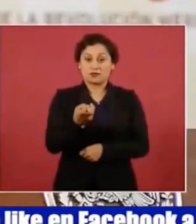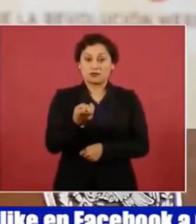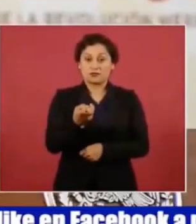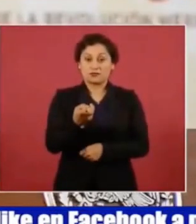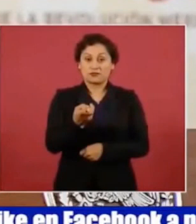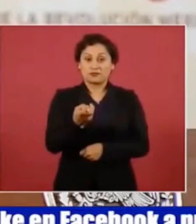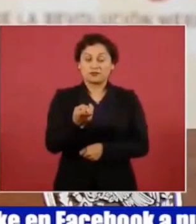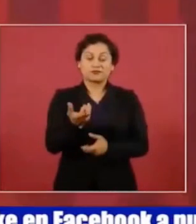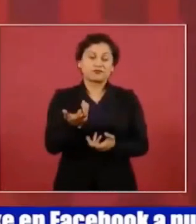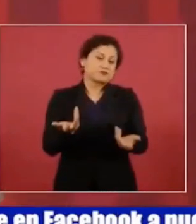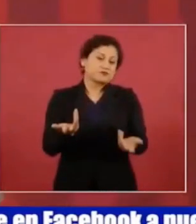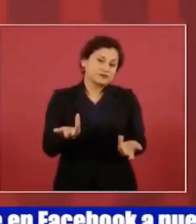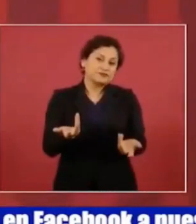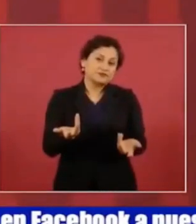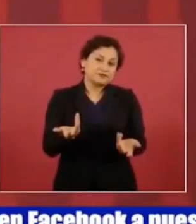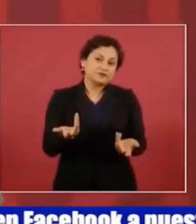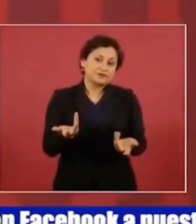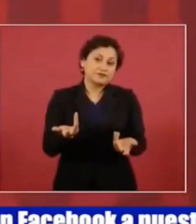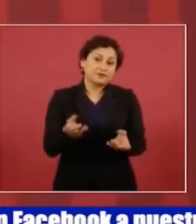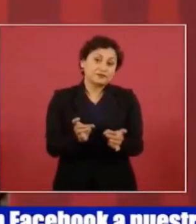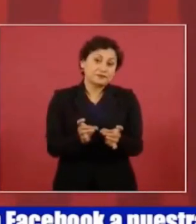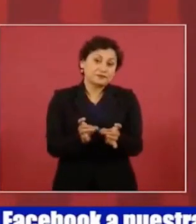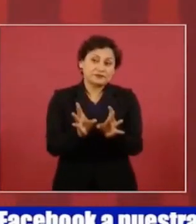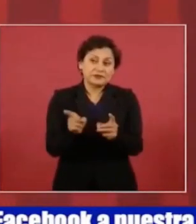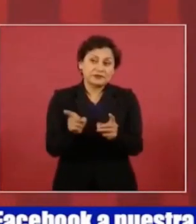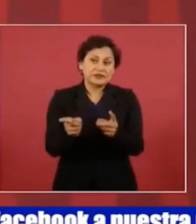se generan informaciones falsas,